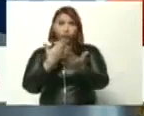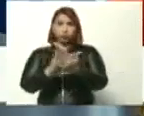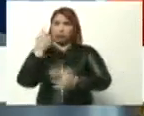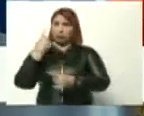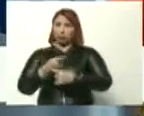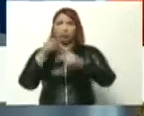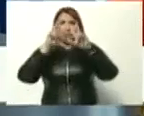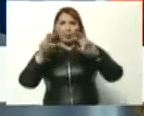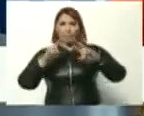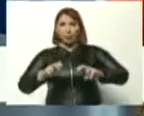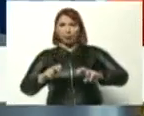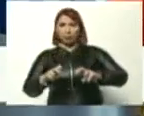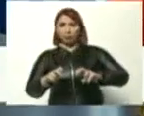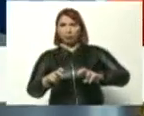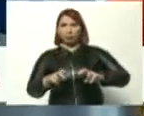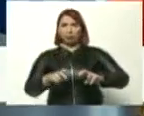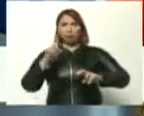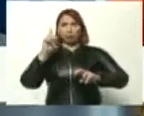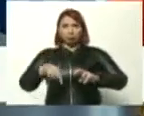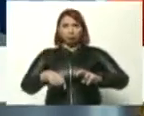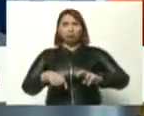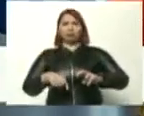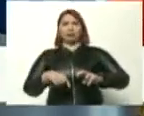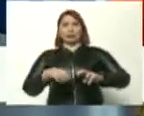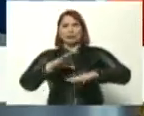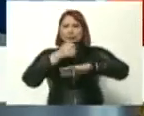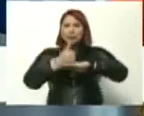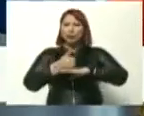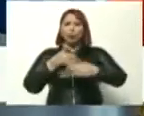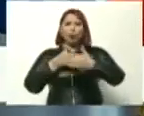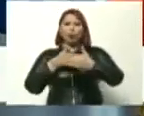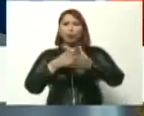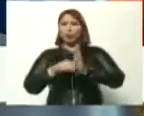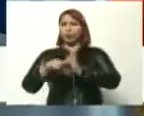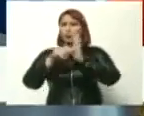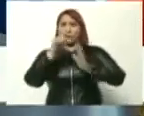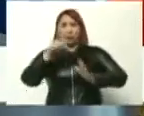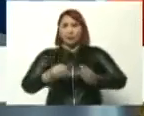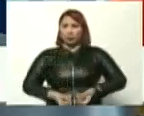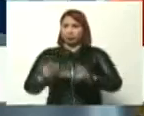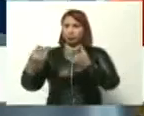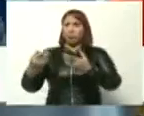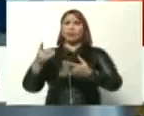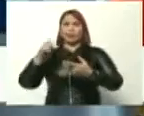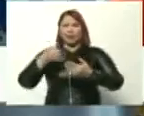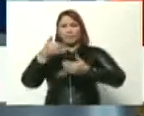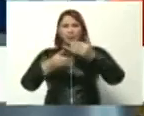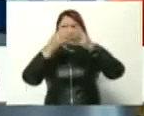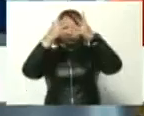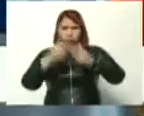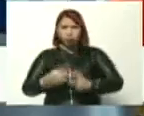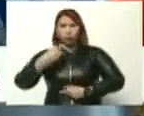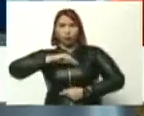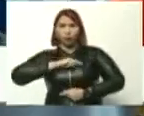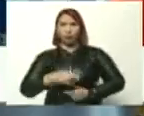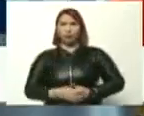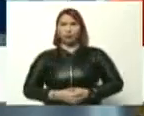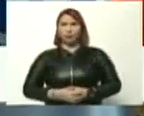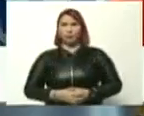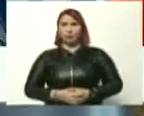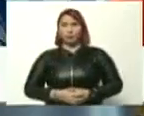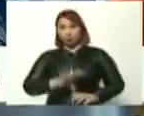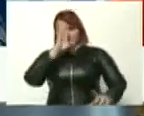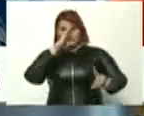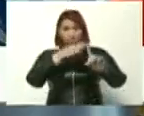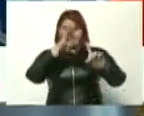inspección y disciplina, una dirección contra la corrupción. Igualmente se procesan nosotros de forma